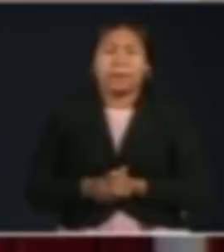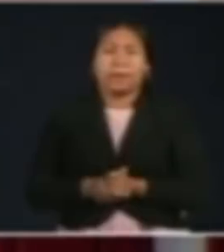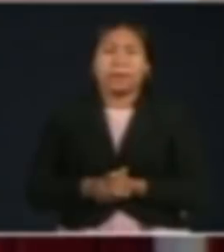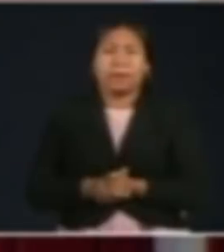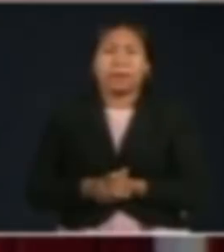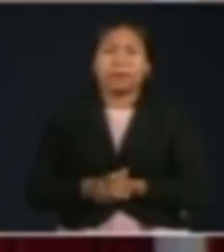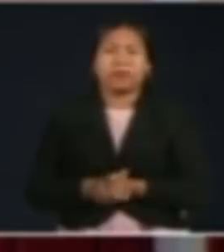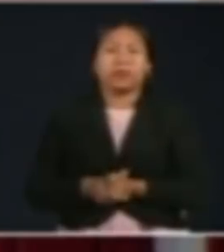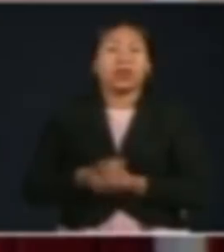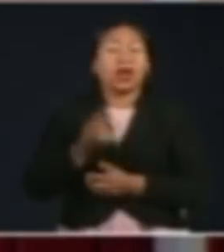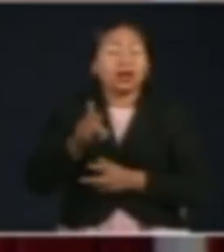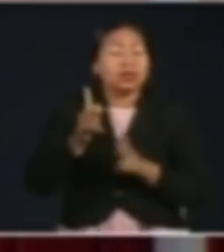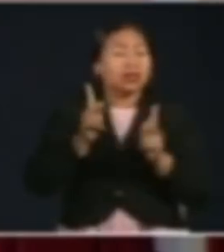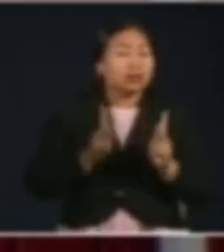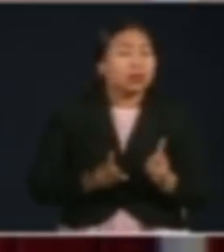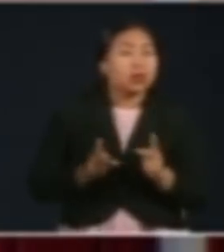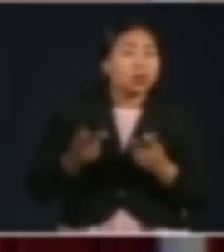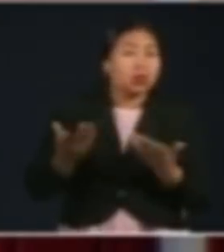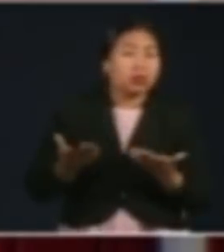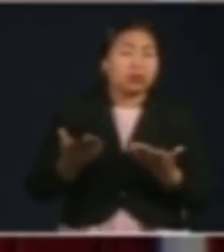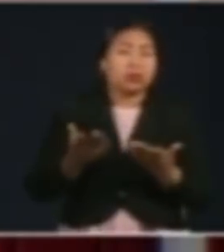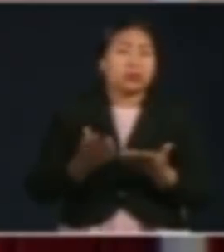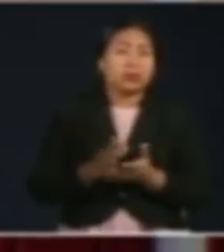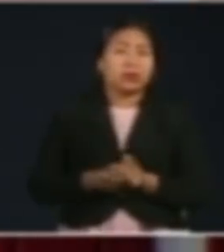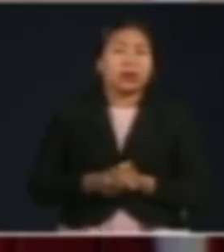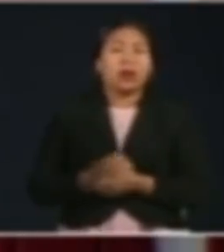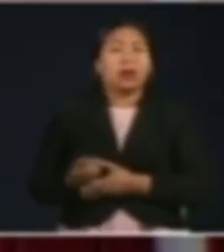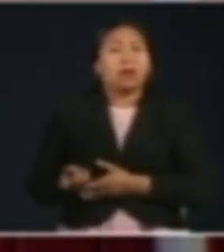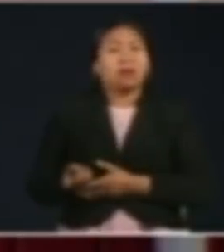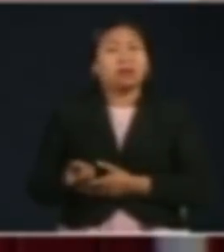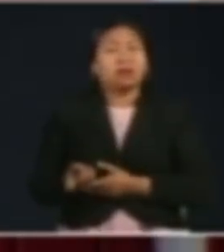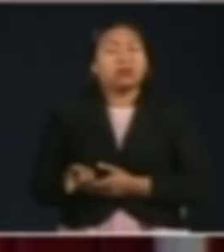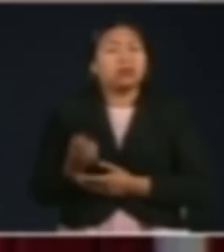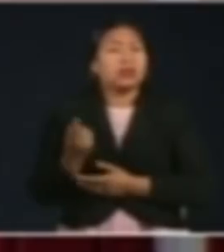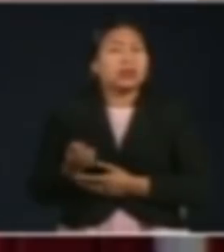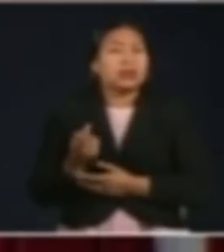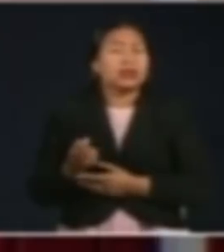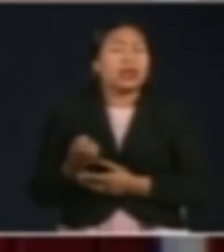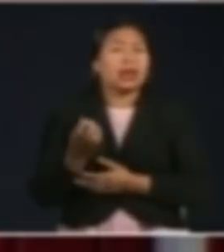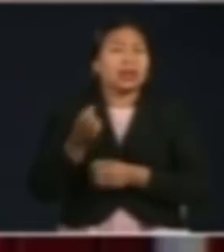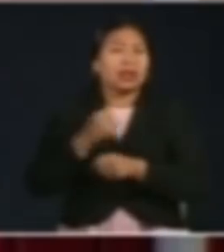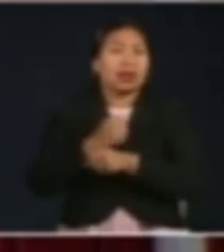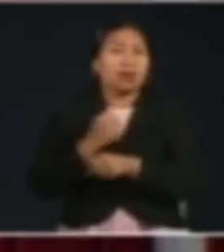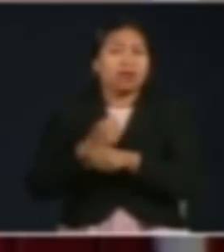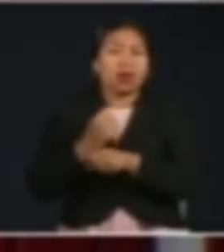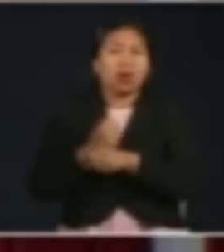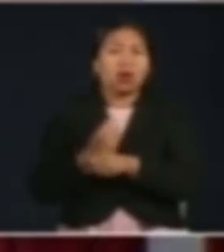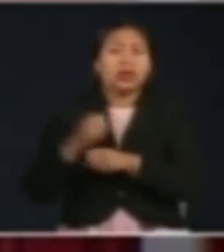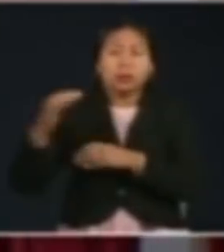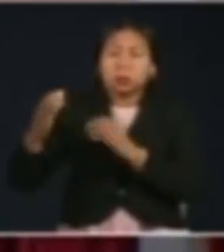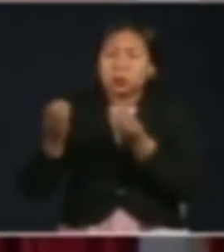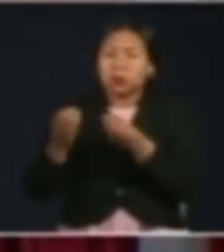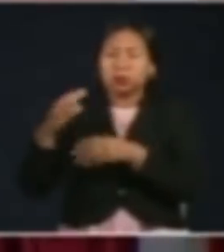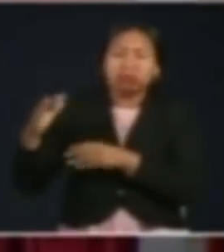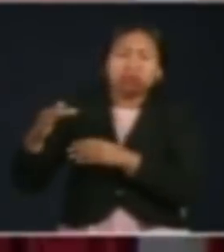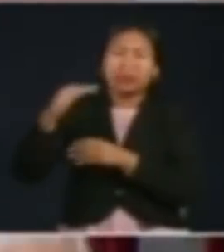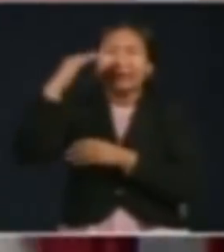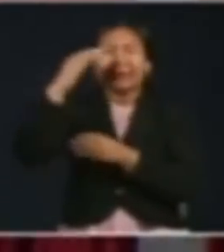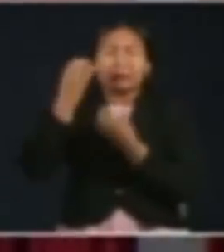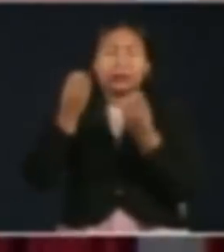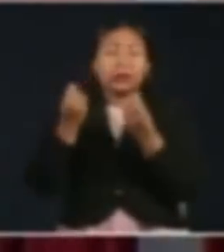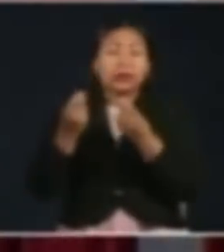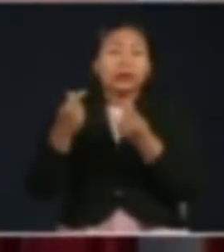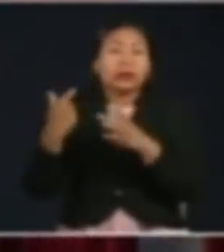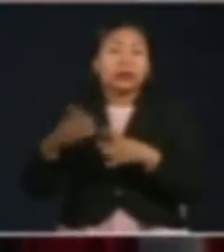Alta delincuencia. Falta de empleo. No hay investigaciones en el Ministerio Público.